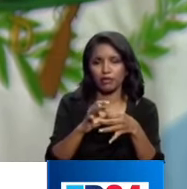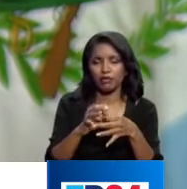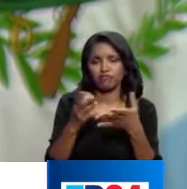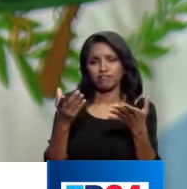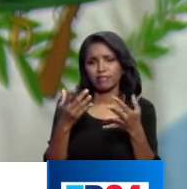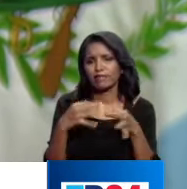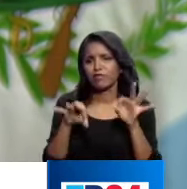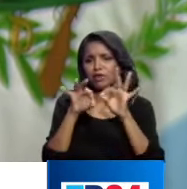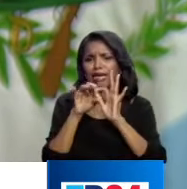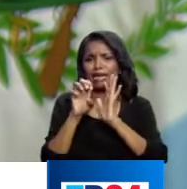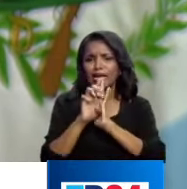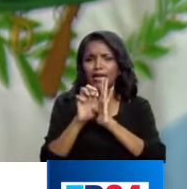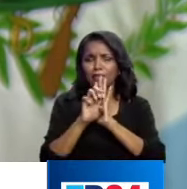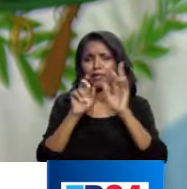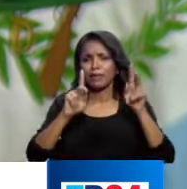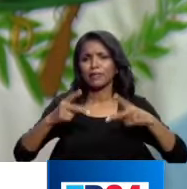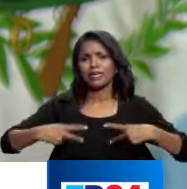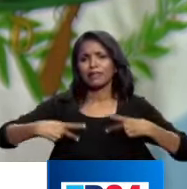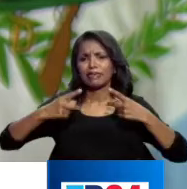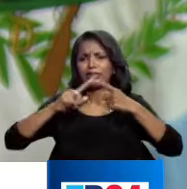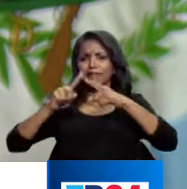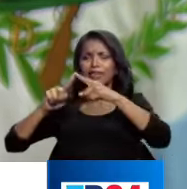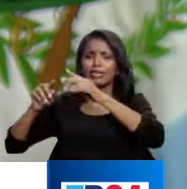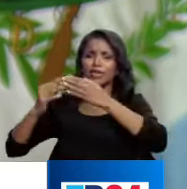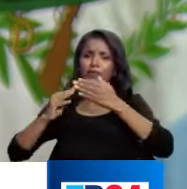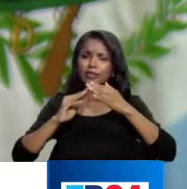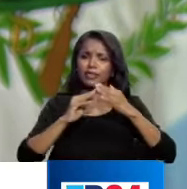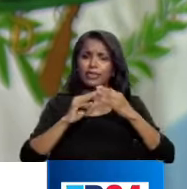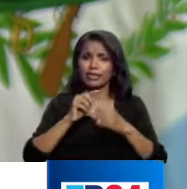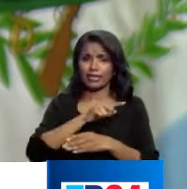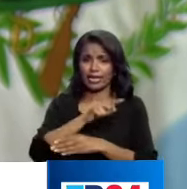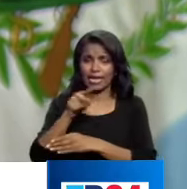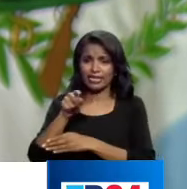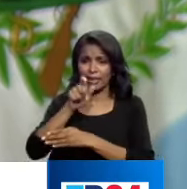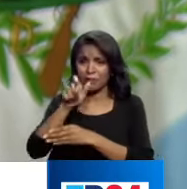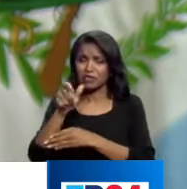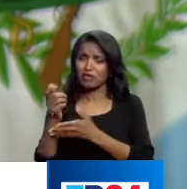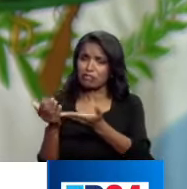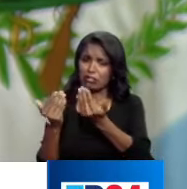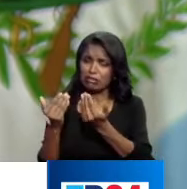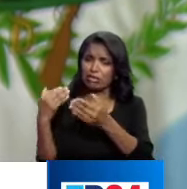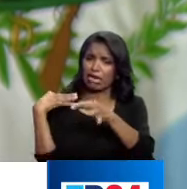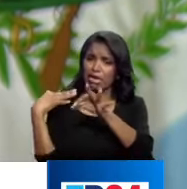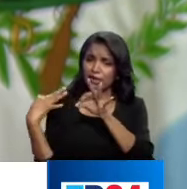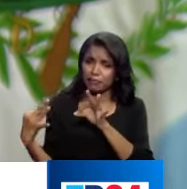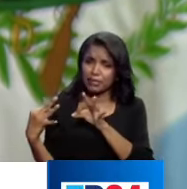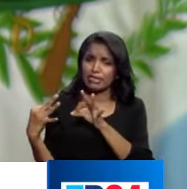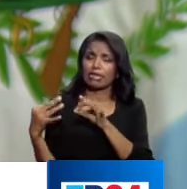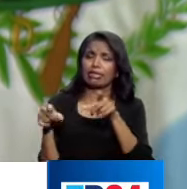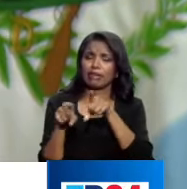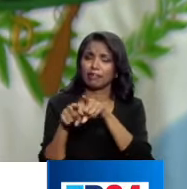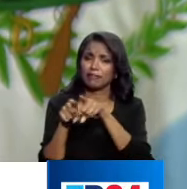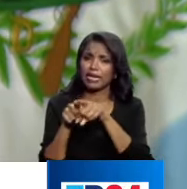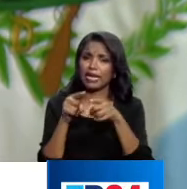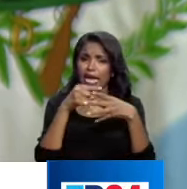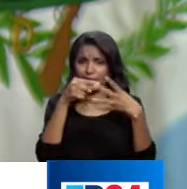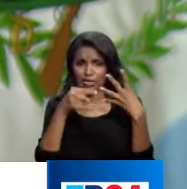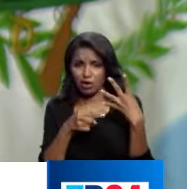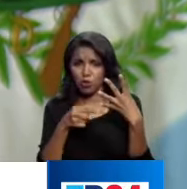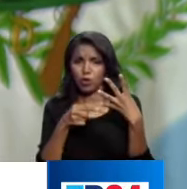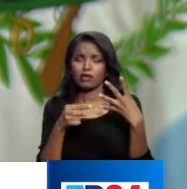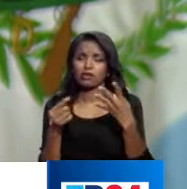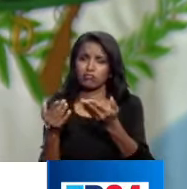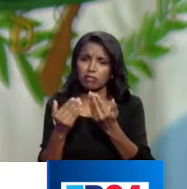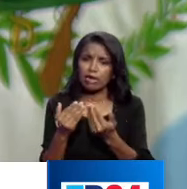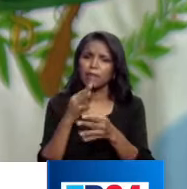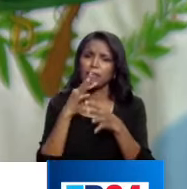sectores comunitarios, que permita el ingreso de esa visión que se tiene desde las comunidades originarias,